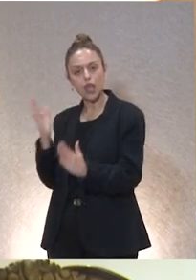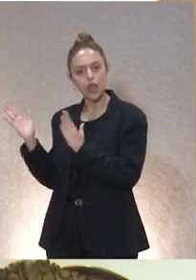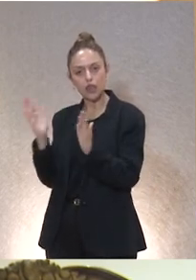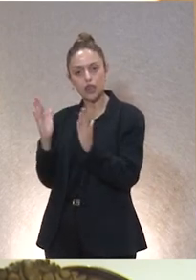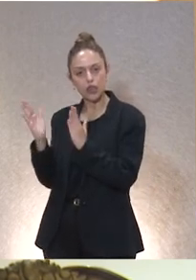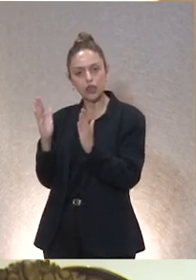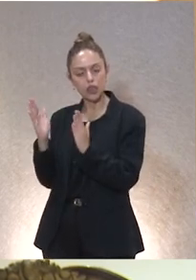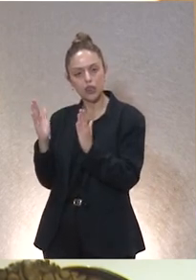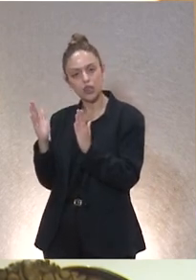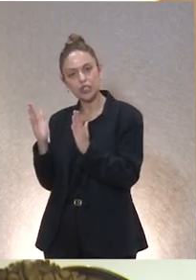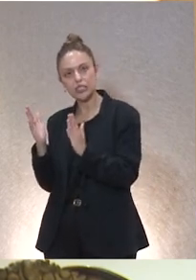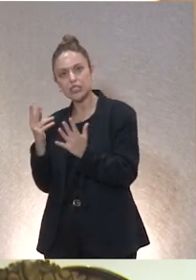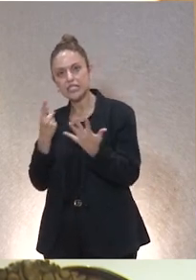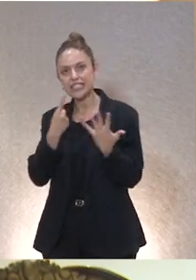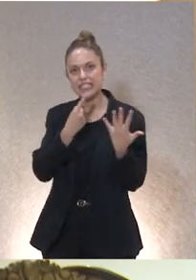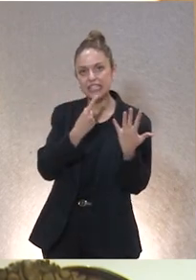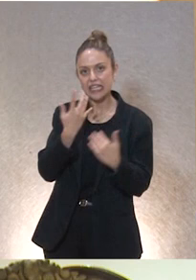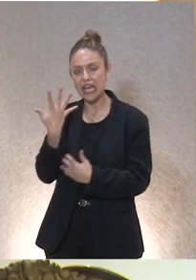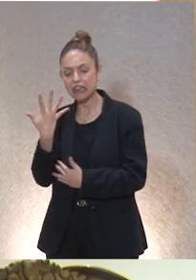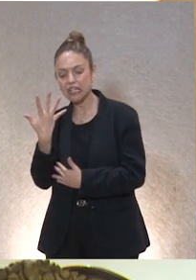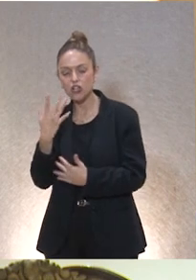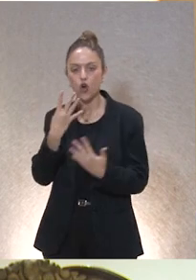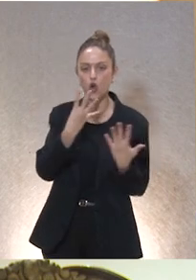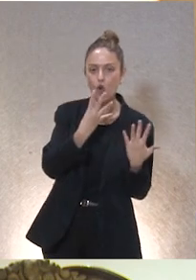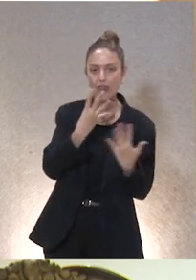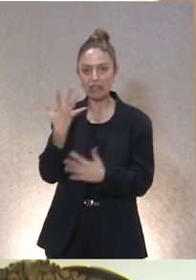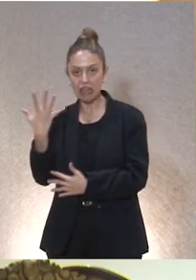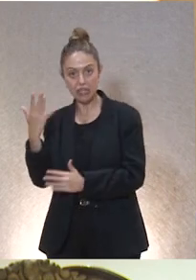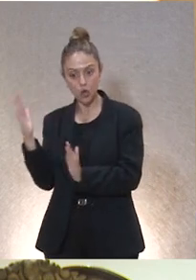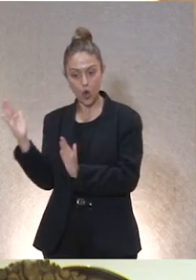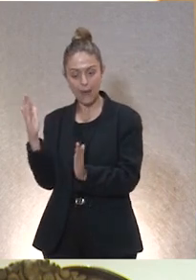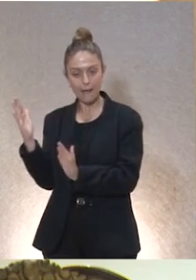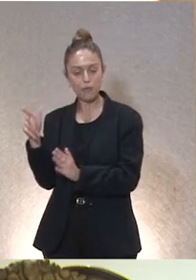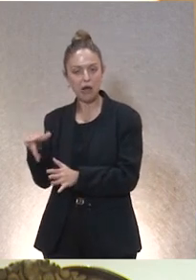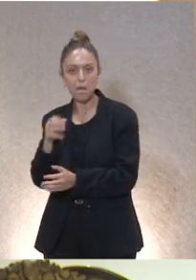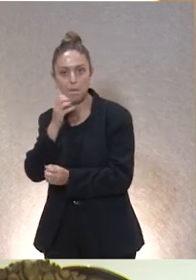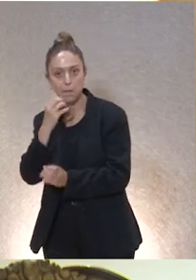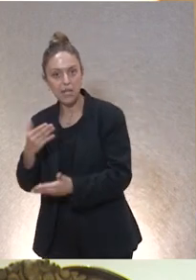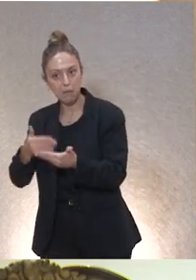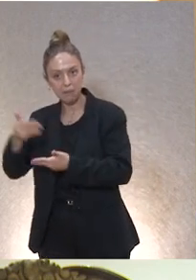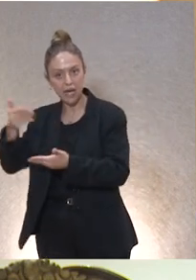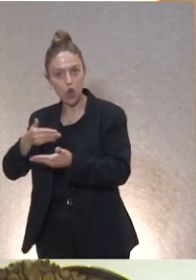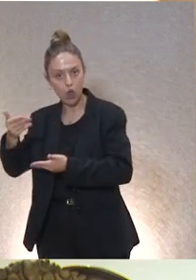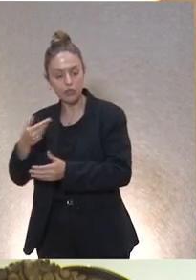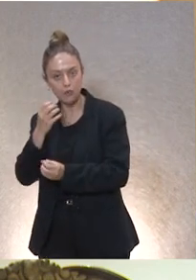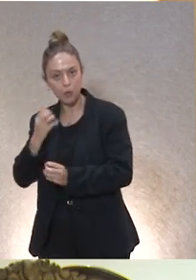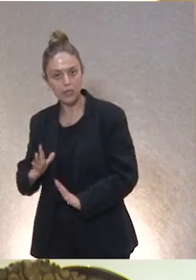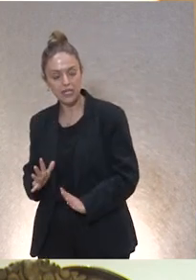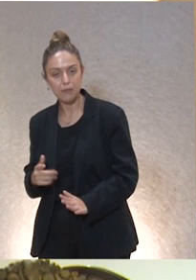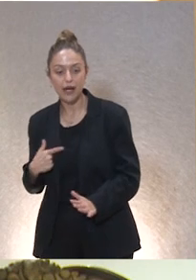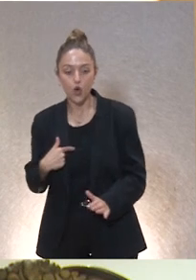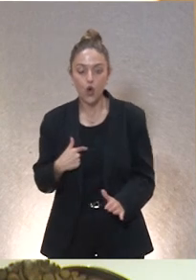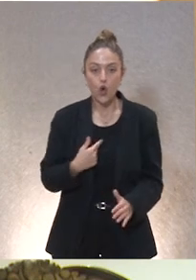pasado entre el 65 y el 95 estábamos bien fue una edad de oro pero desde